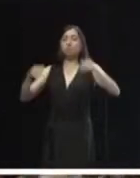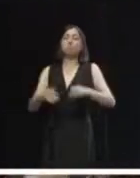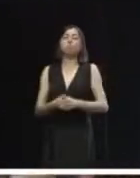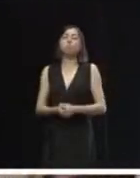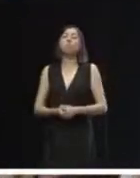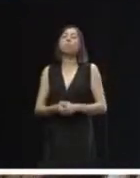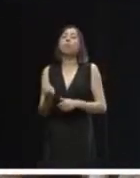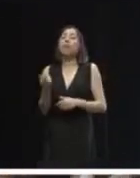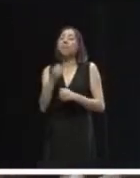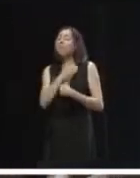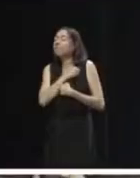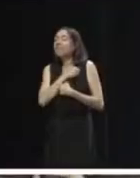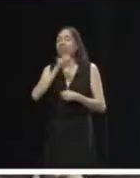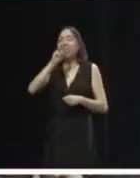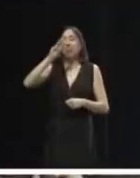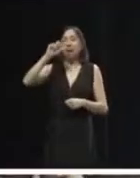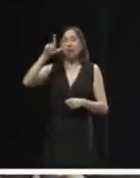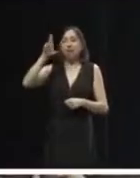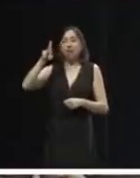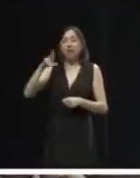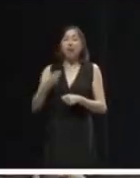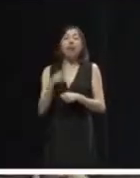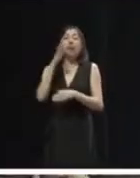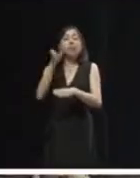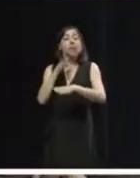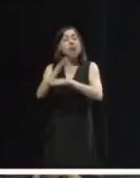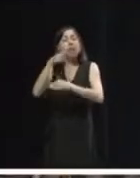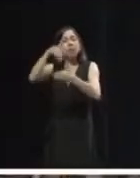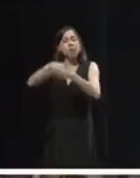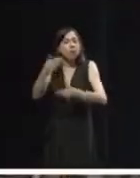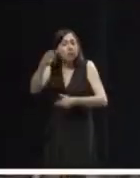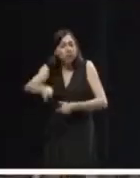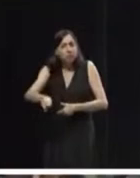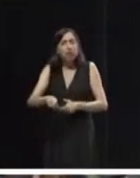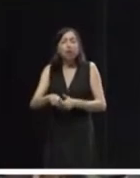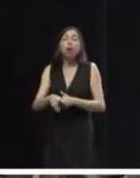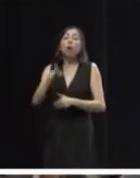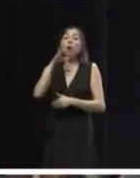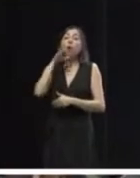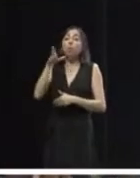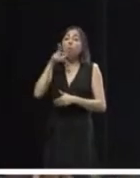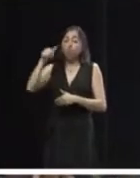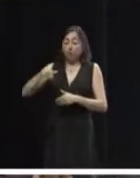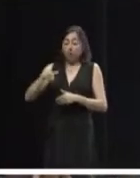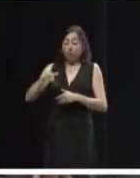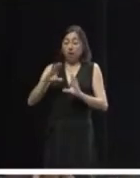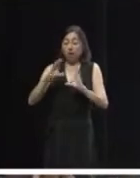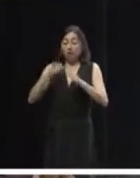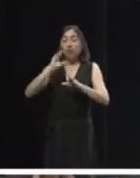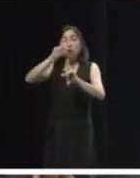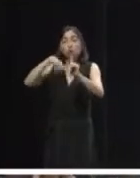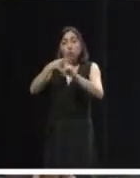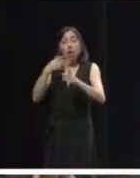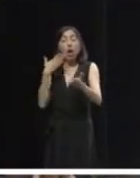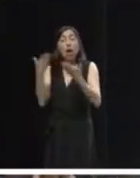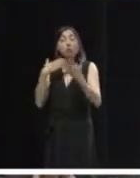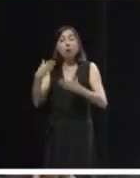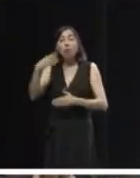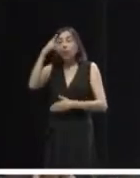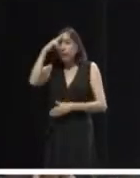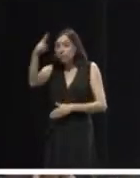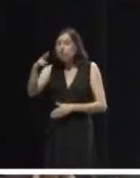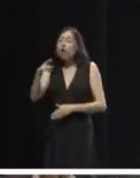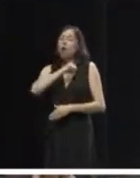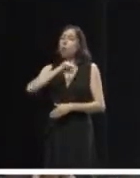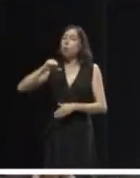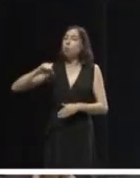querida Pilar, salid a votar también. Porque cuando desde Sumar hablamos de respetar la autonomía y la